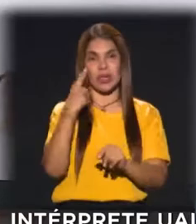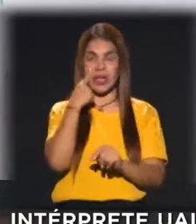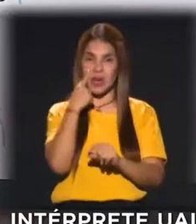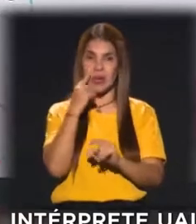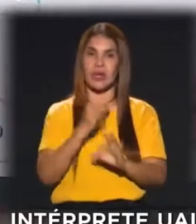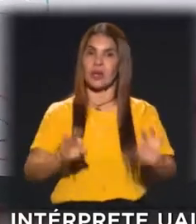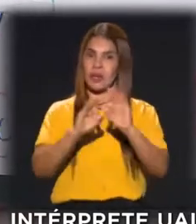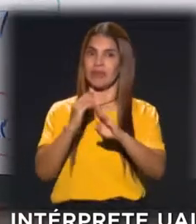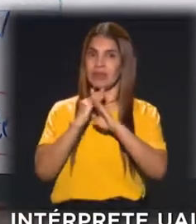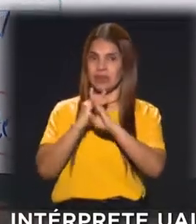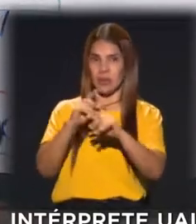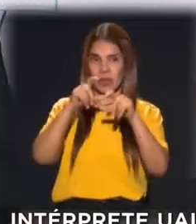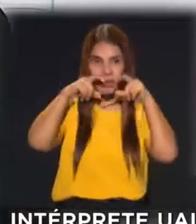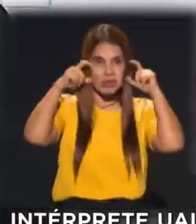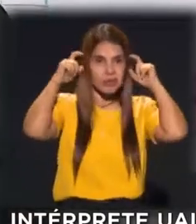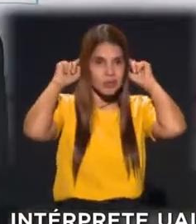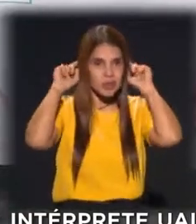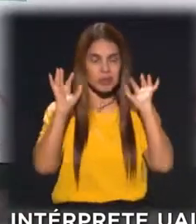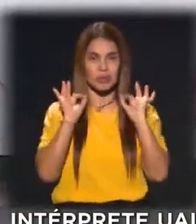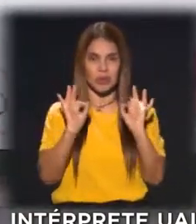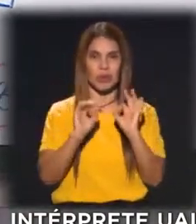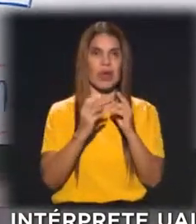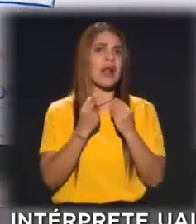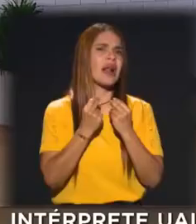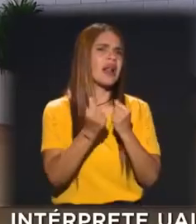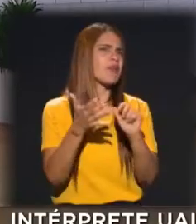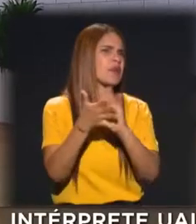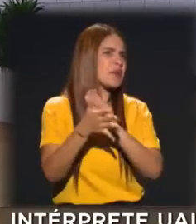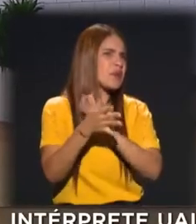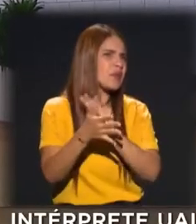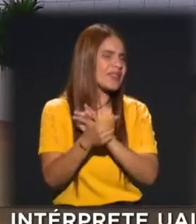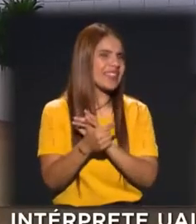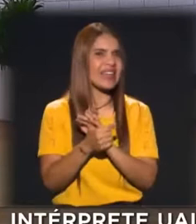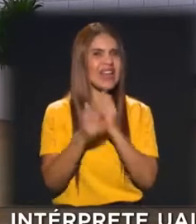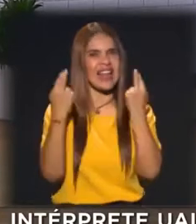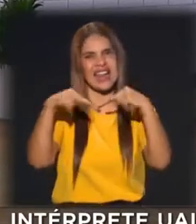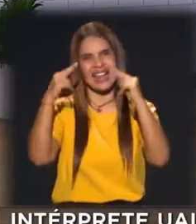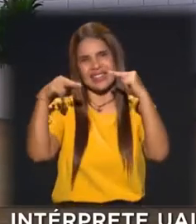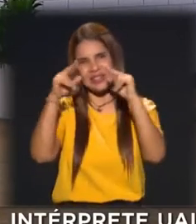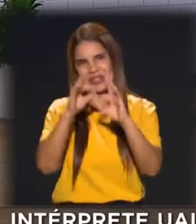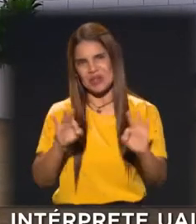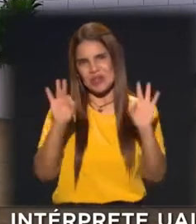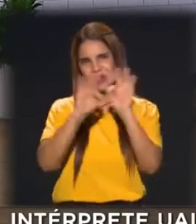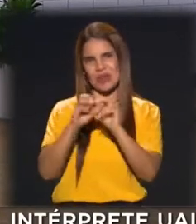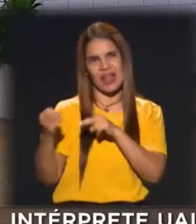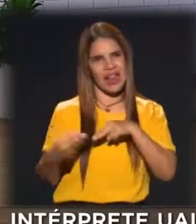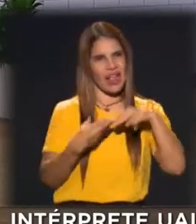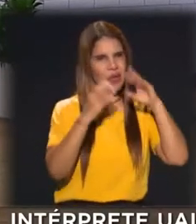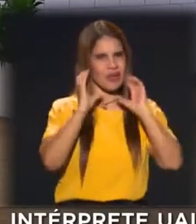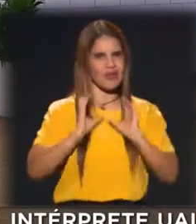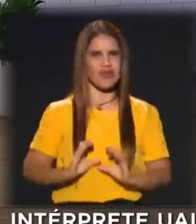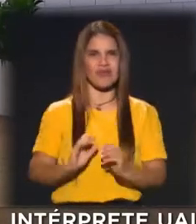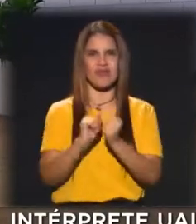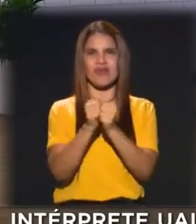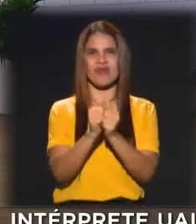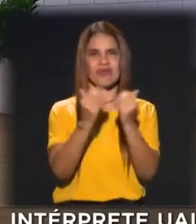protocolo de bioseguridad. Y vale la pena así rapidito, así que nos contamos aquí, bueno, la recreación, la educación física, el